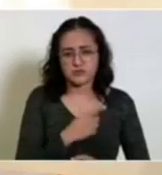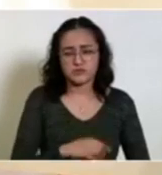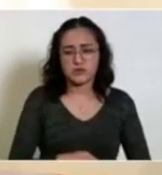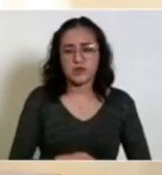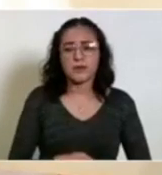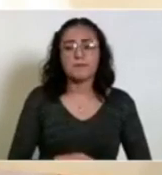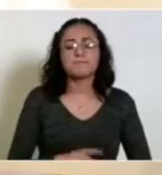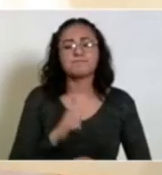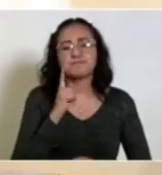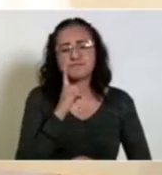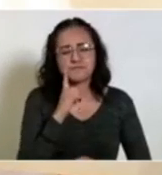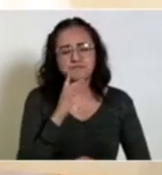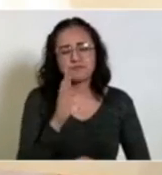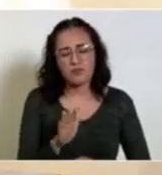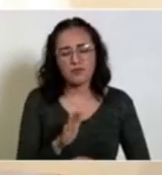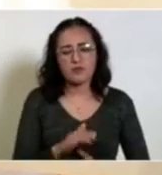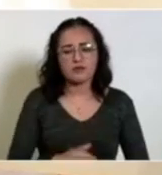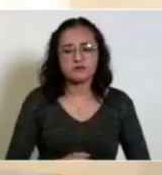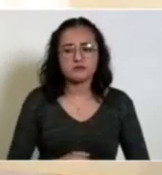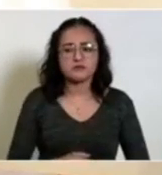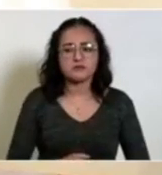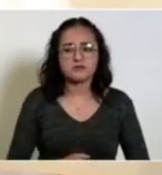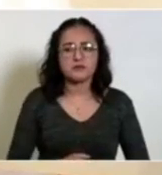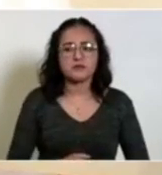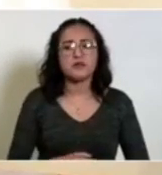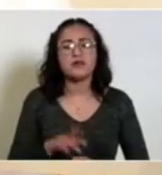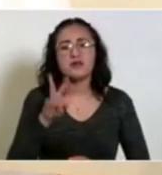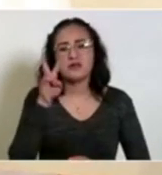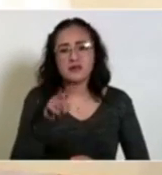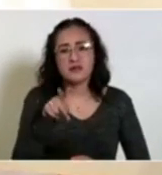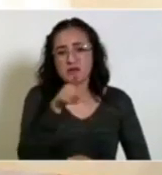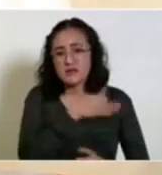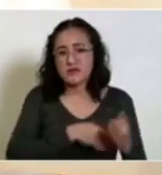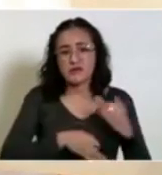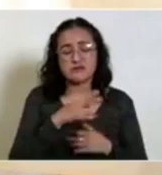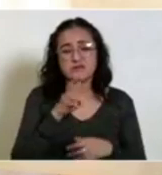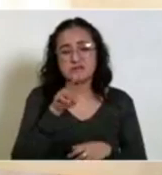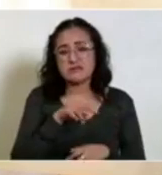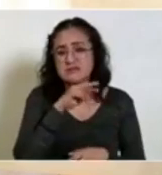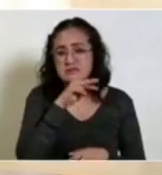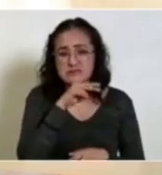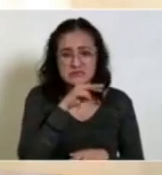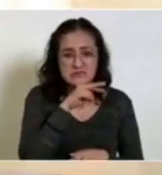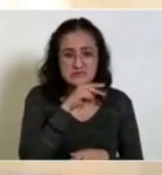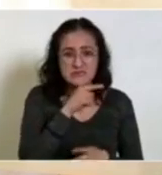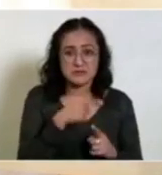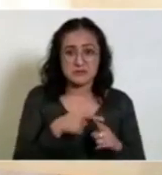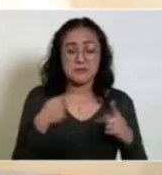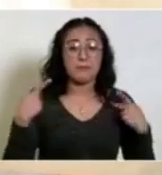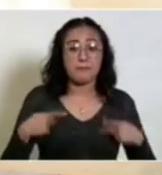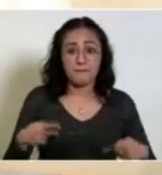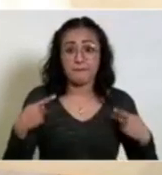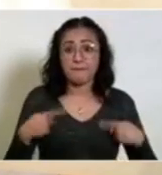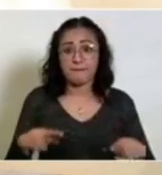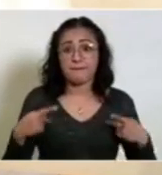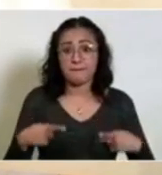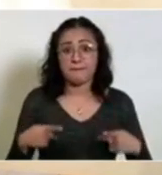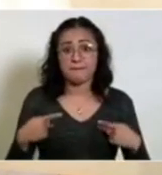bien hay una angustia de la población